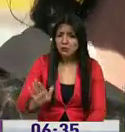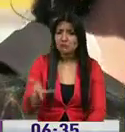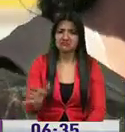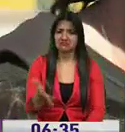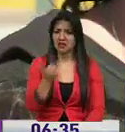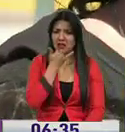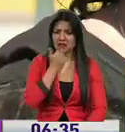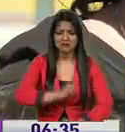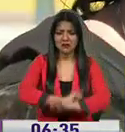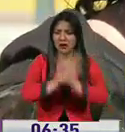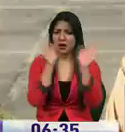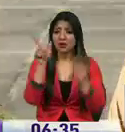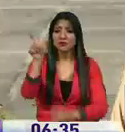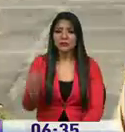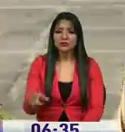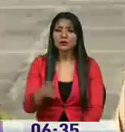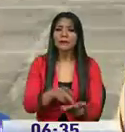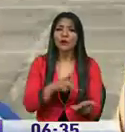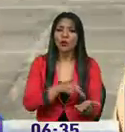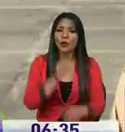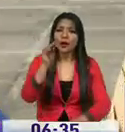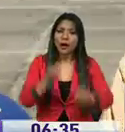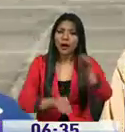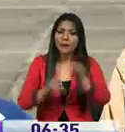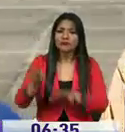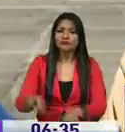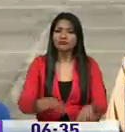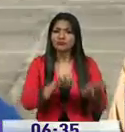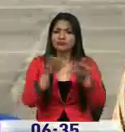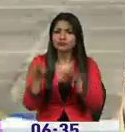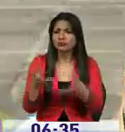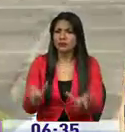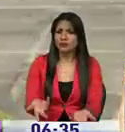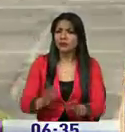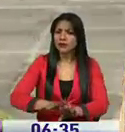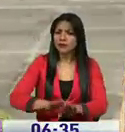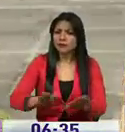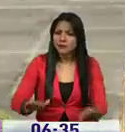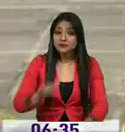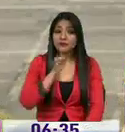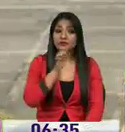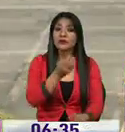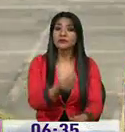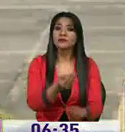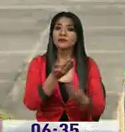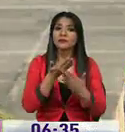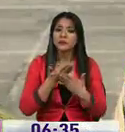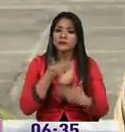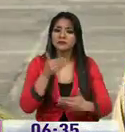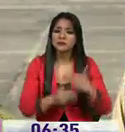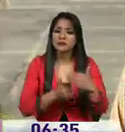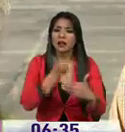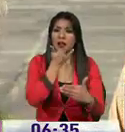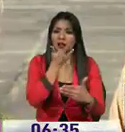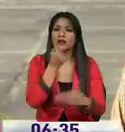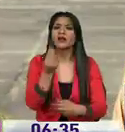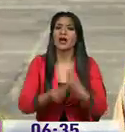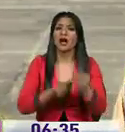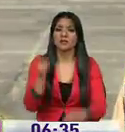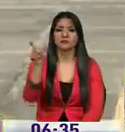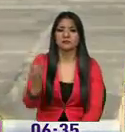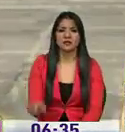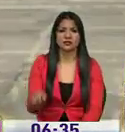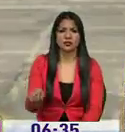al reconocido programador. Entonces, nuevamente son imprecisiones y falta de información que lo que quieren hacer es precisamente perjudicar a una